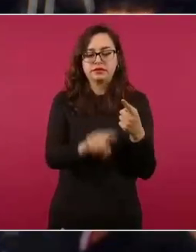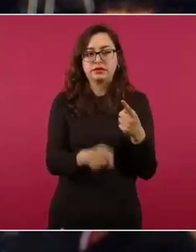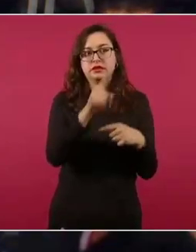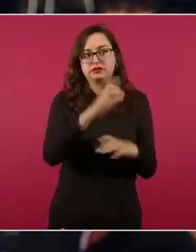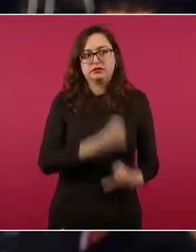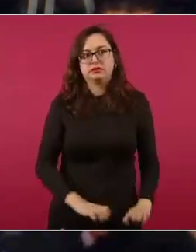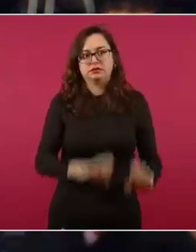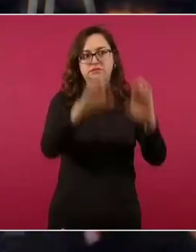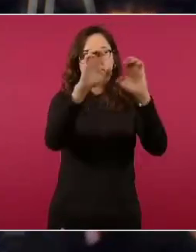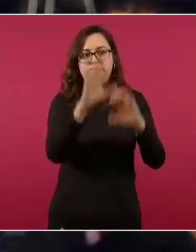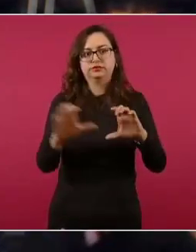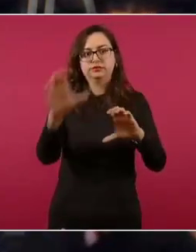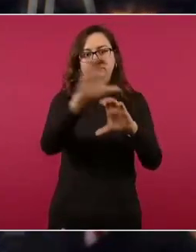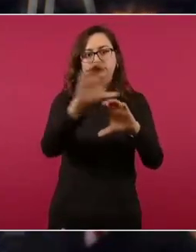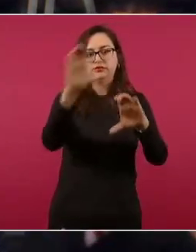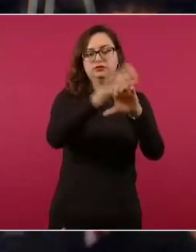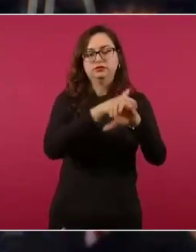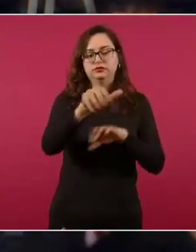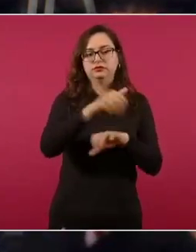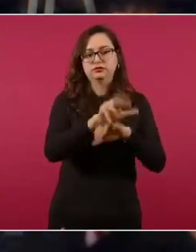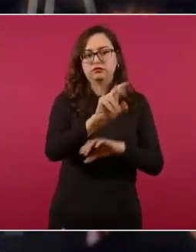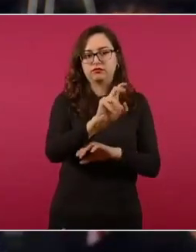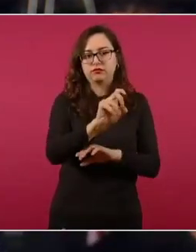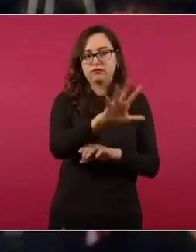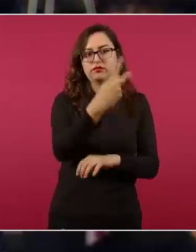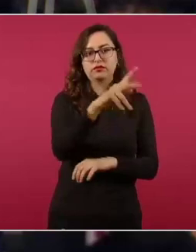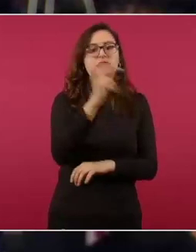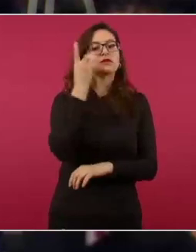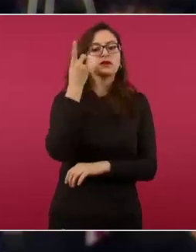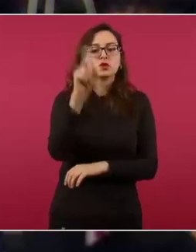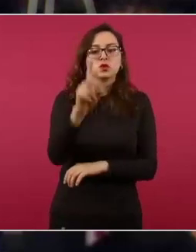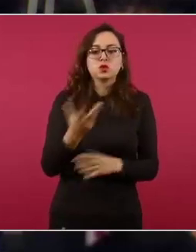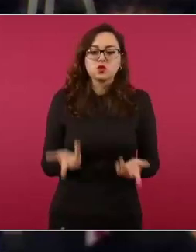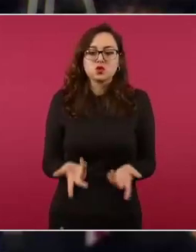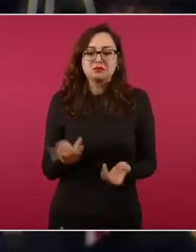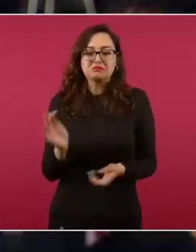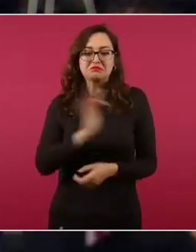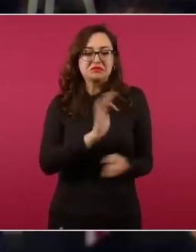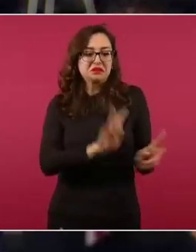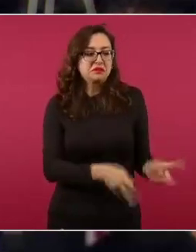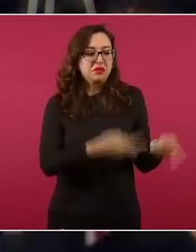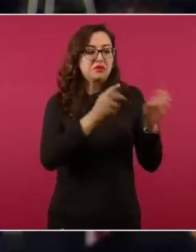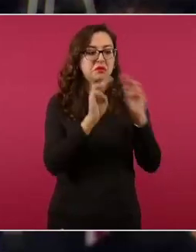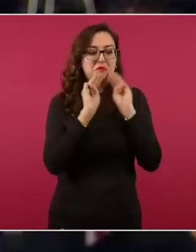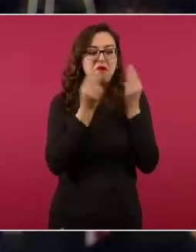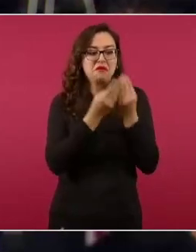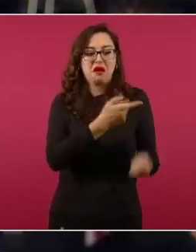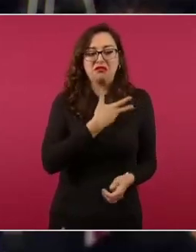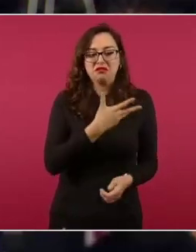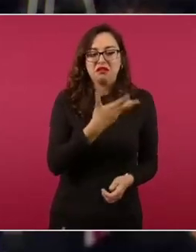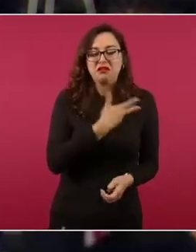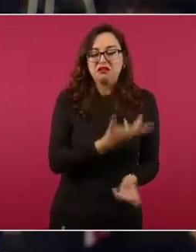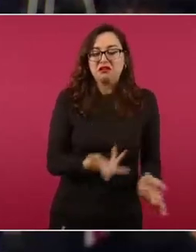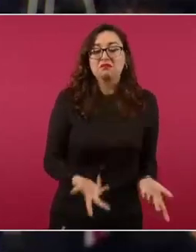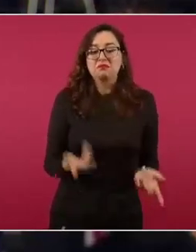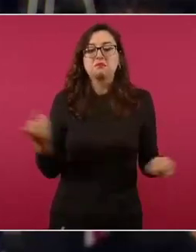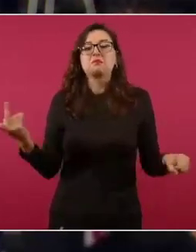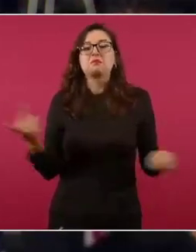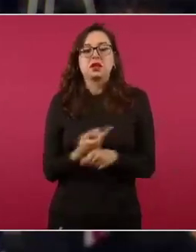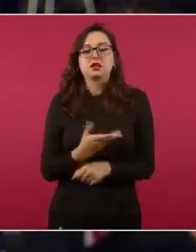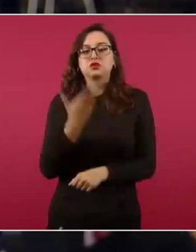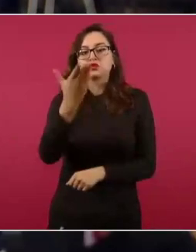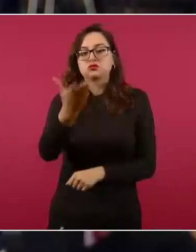de la Torre Impulso allá en Santa Fe. Pues preguntarle cuál es su opinión al respecto, presidente. Usted decía que van a venir más